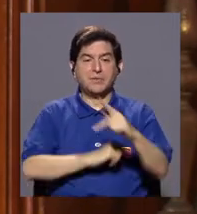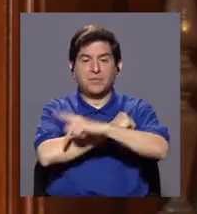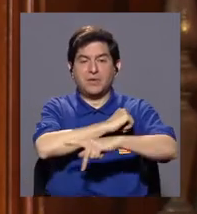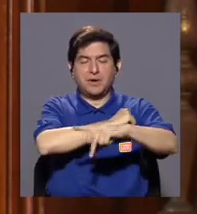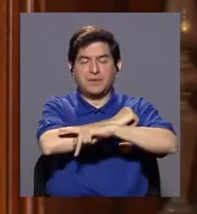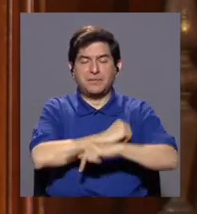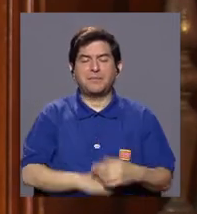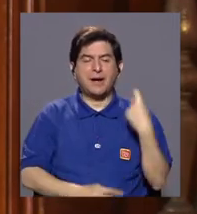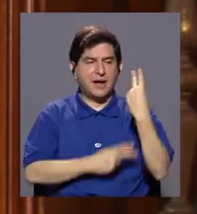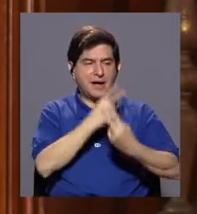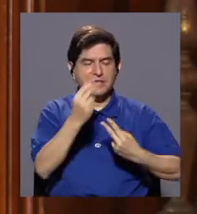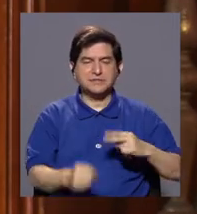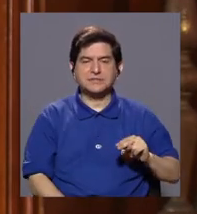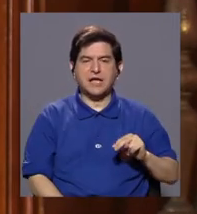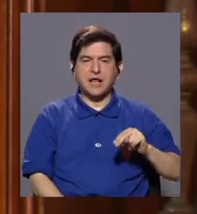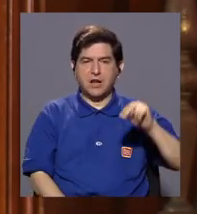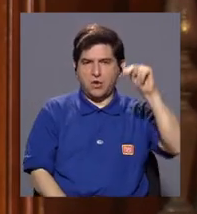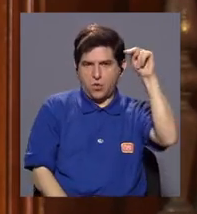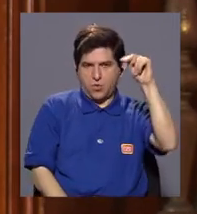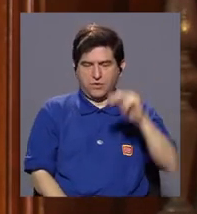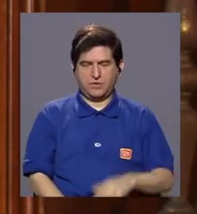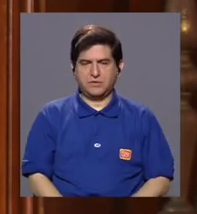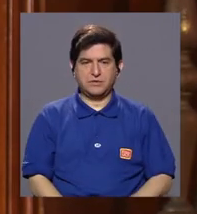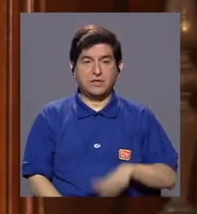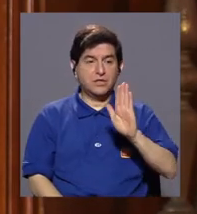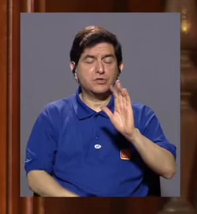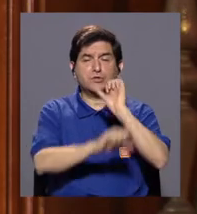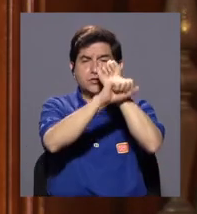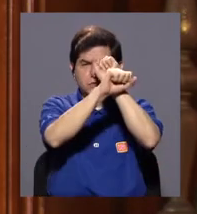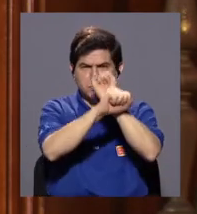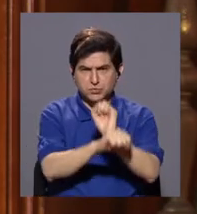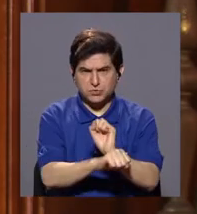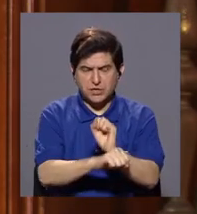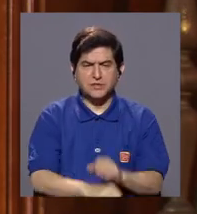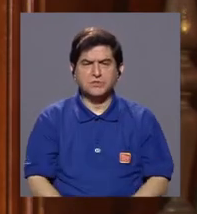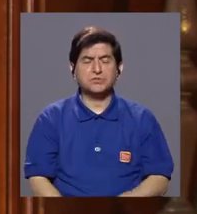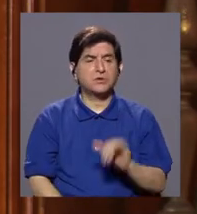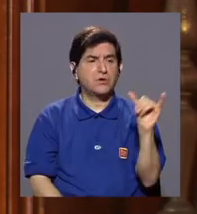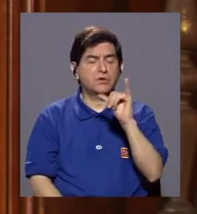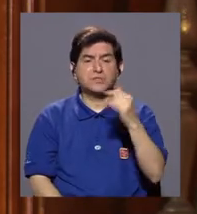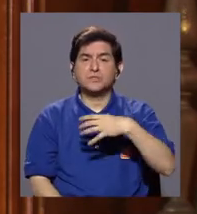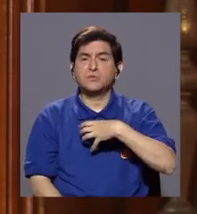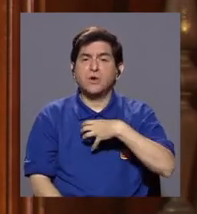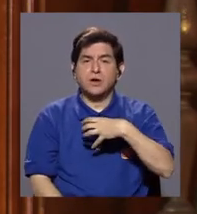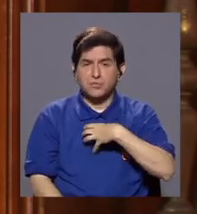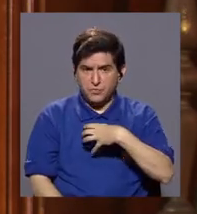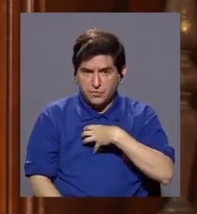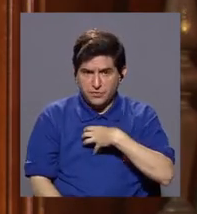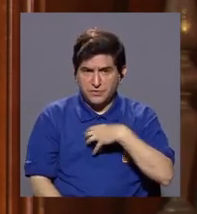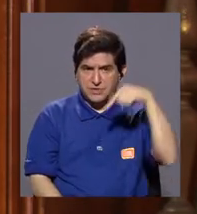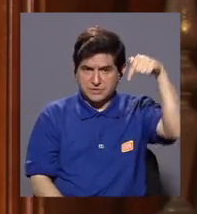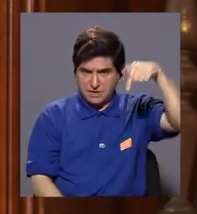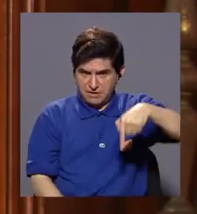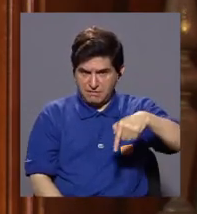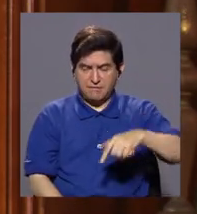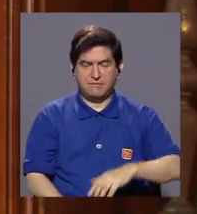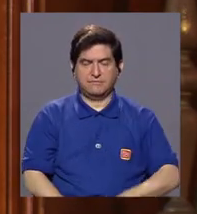nuestro vecino del norte, muchas de sus tradiciones se han vuelto también nuestras